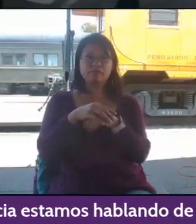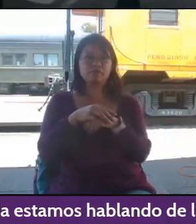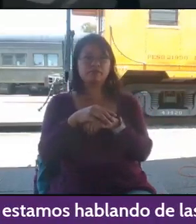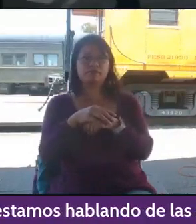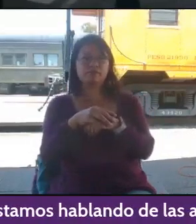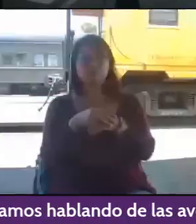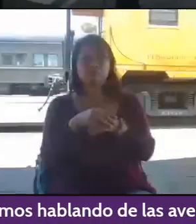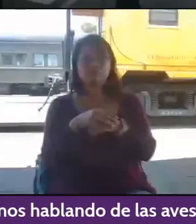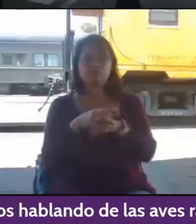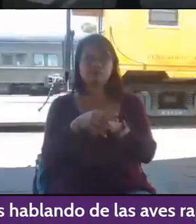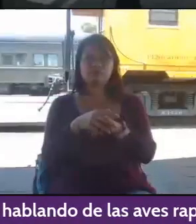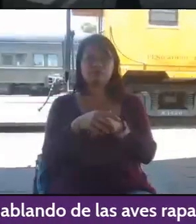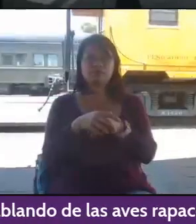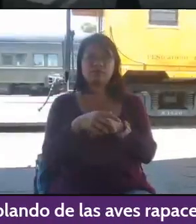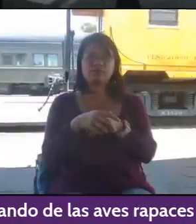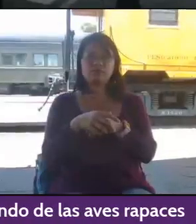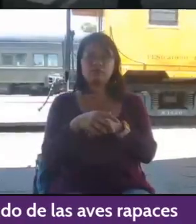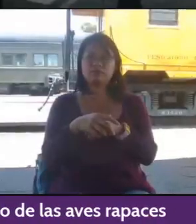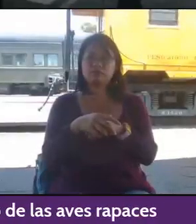Sí.